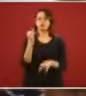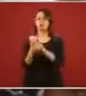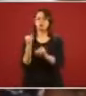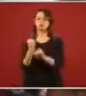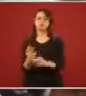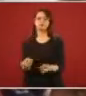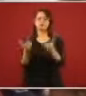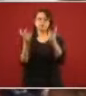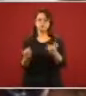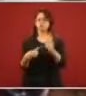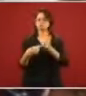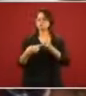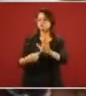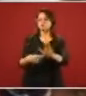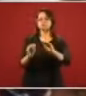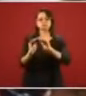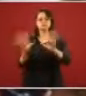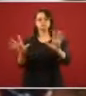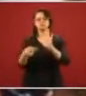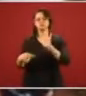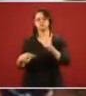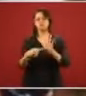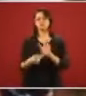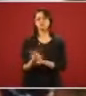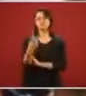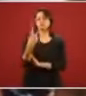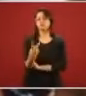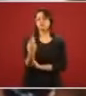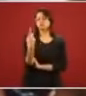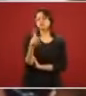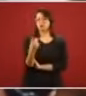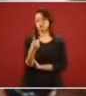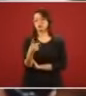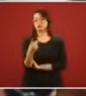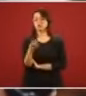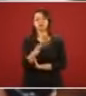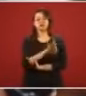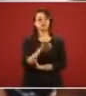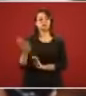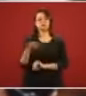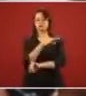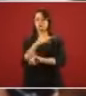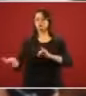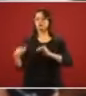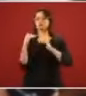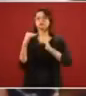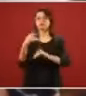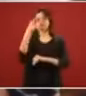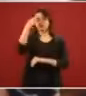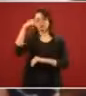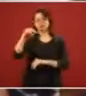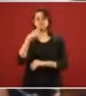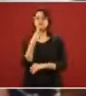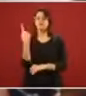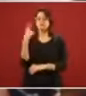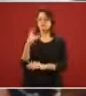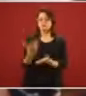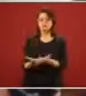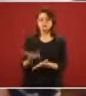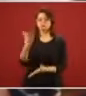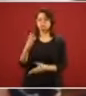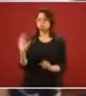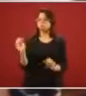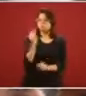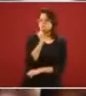y es la evidencia de que el 2 de diciembre tuvieron como fecha última para solventar las observaciones y eso no